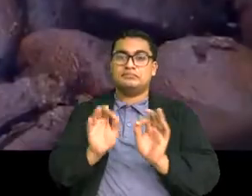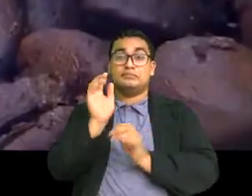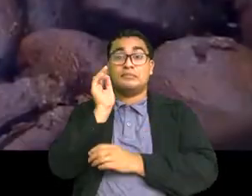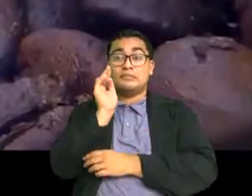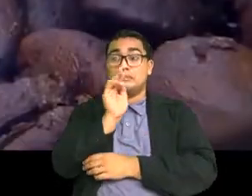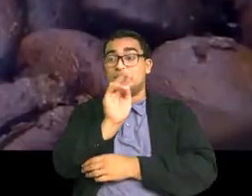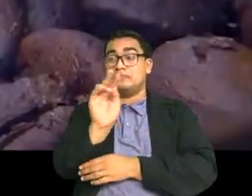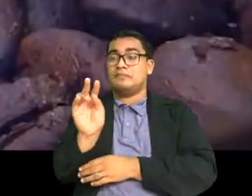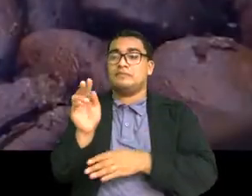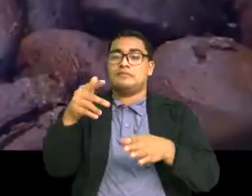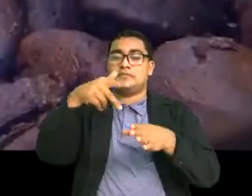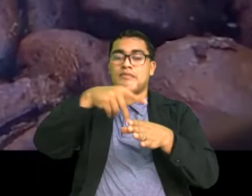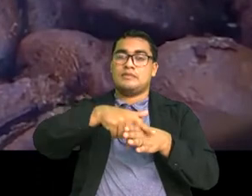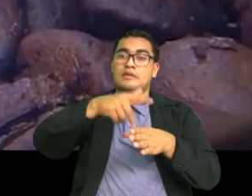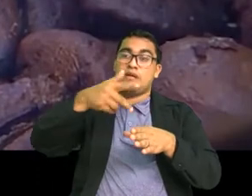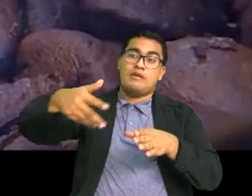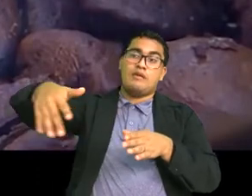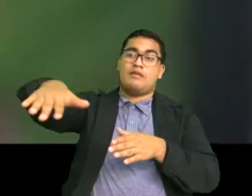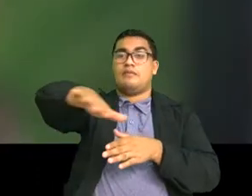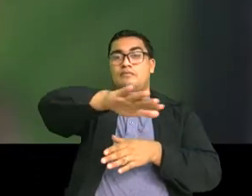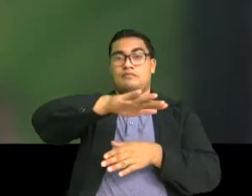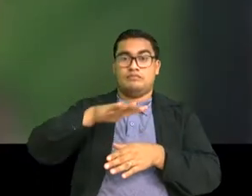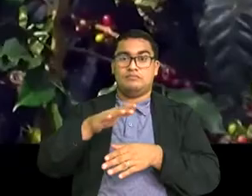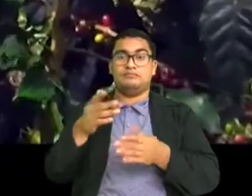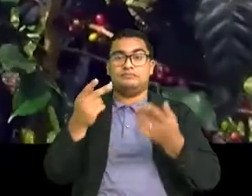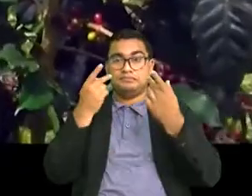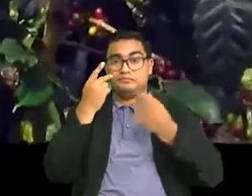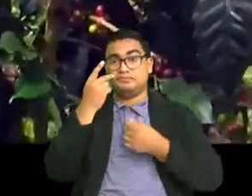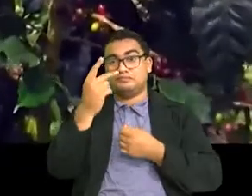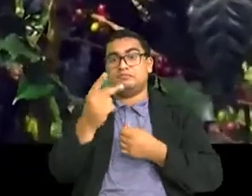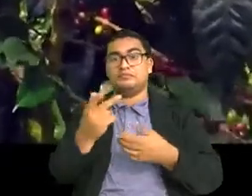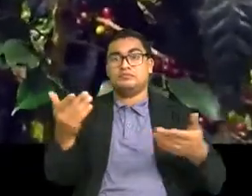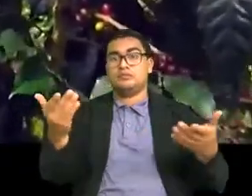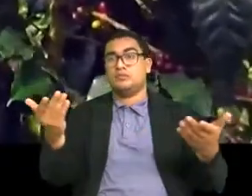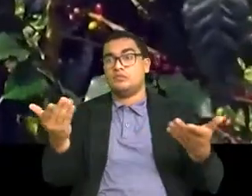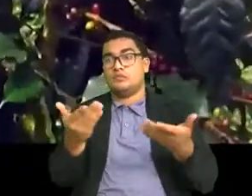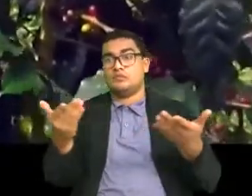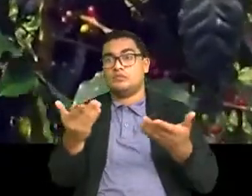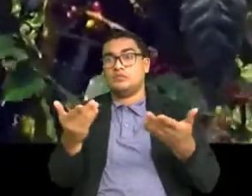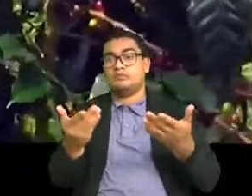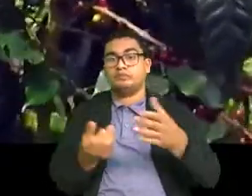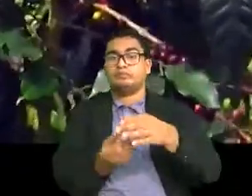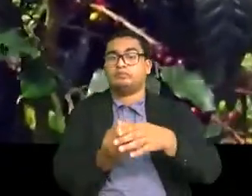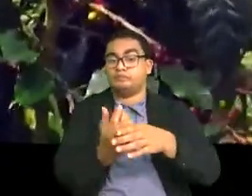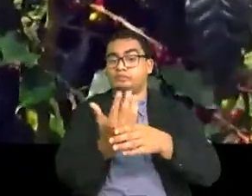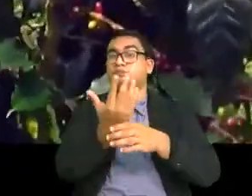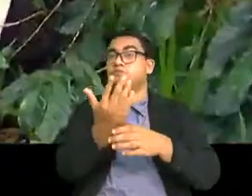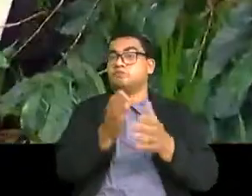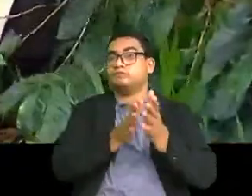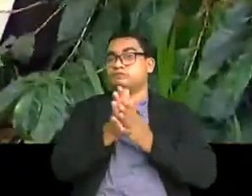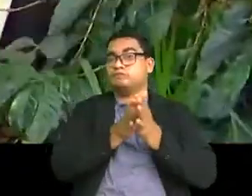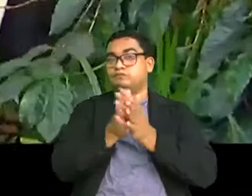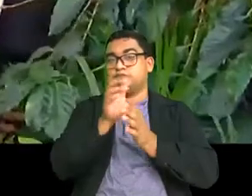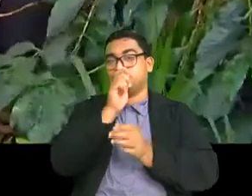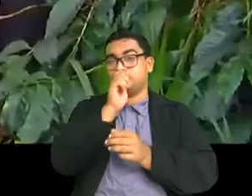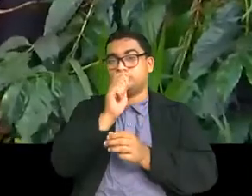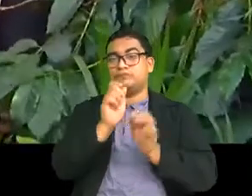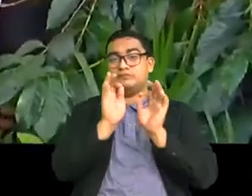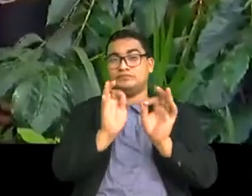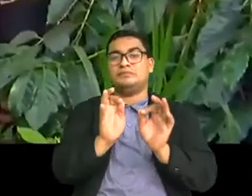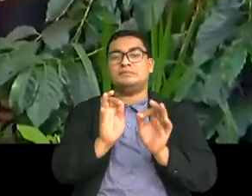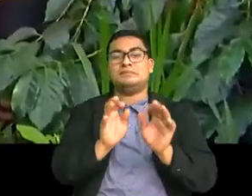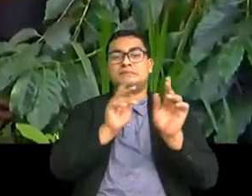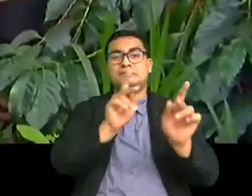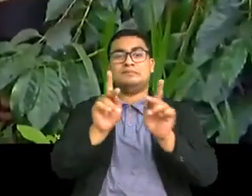campo en la área establecida en este momento le damos mucha satisfacción y al mismo tiempo los